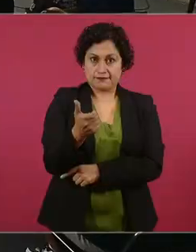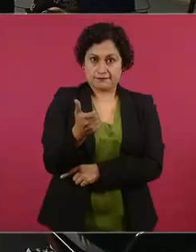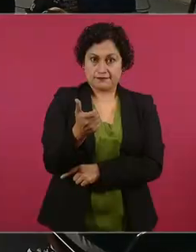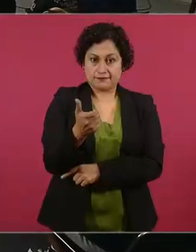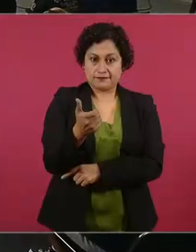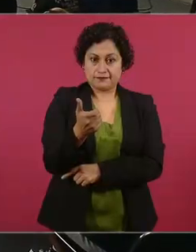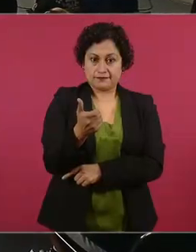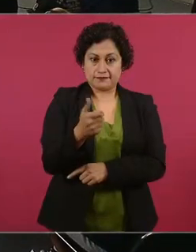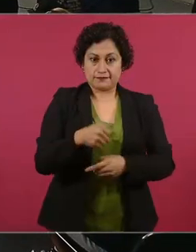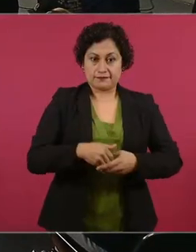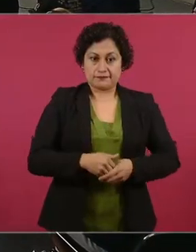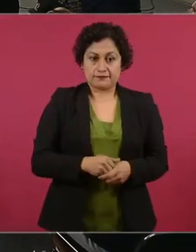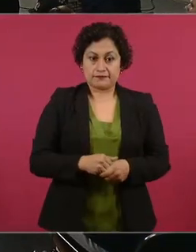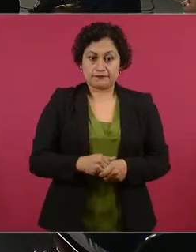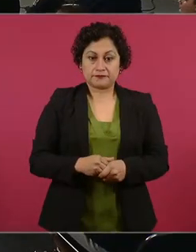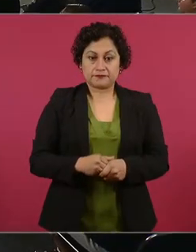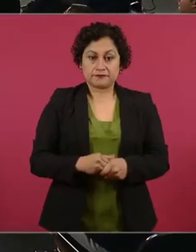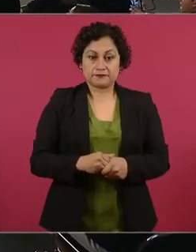Pasa.